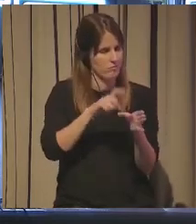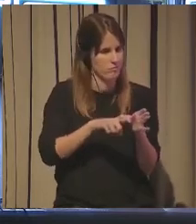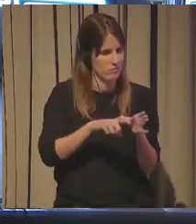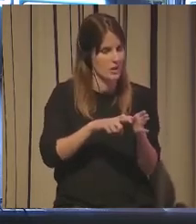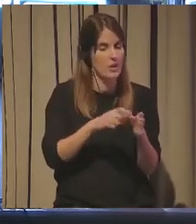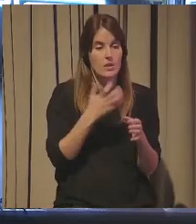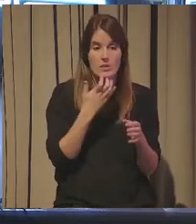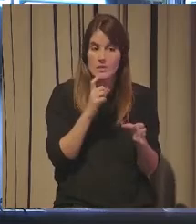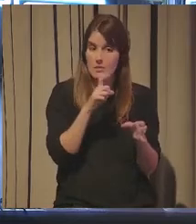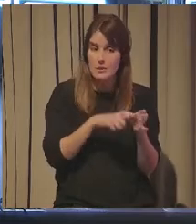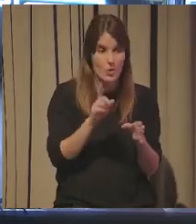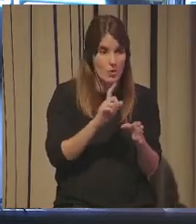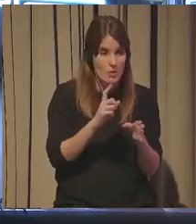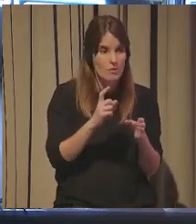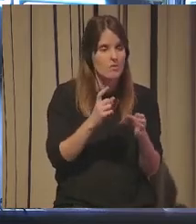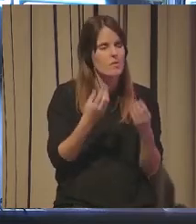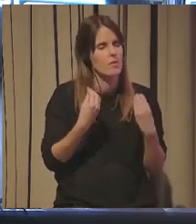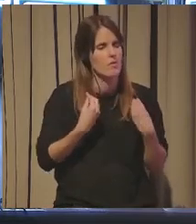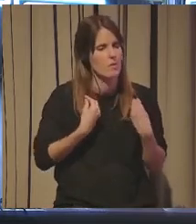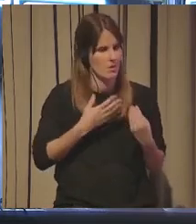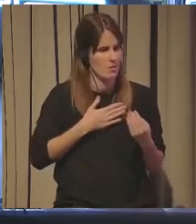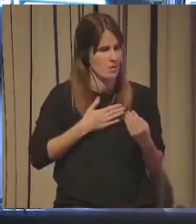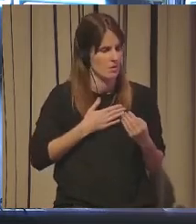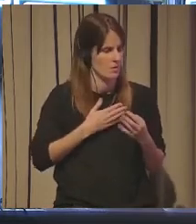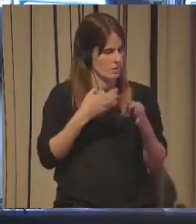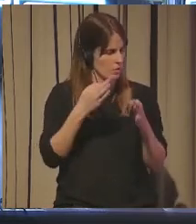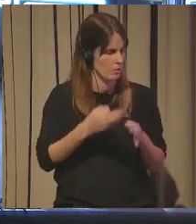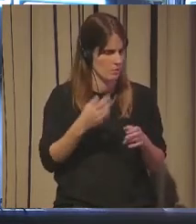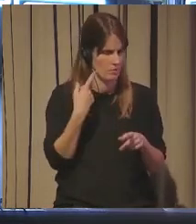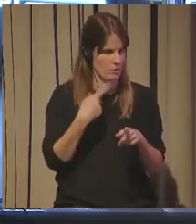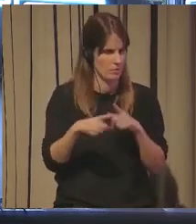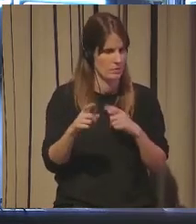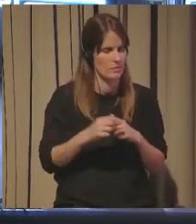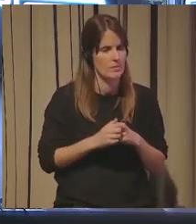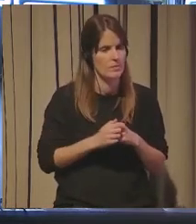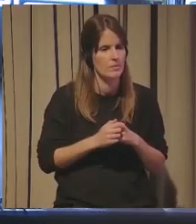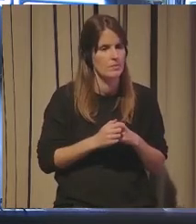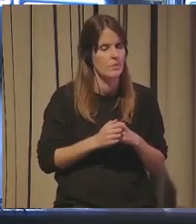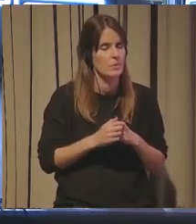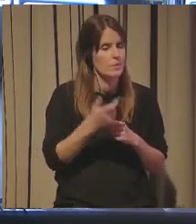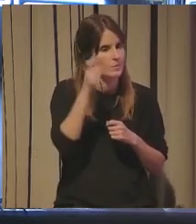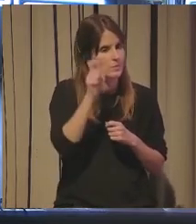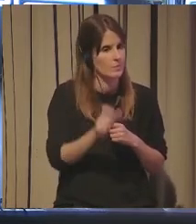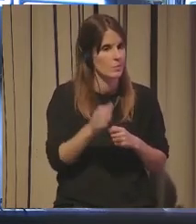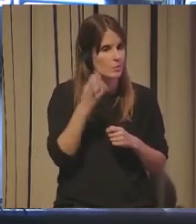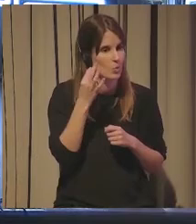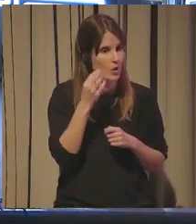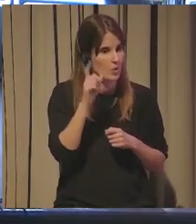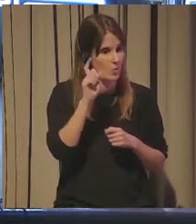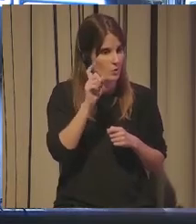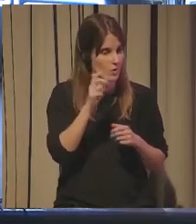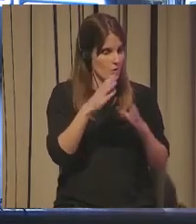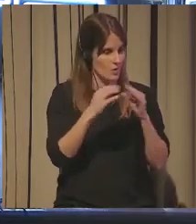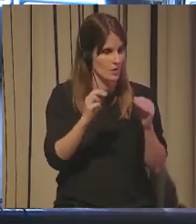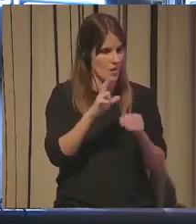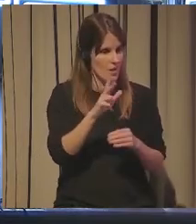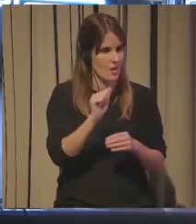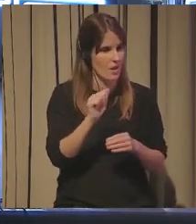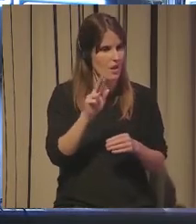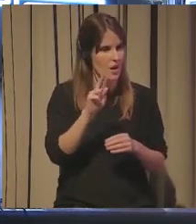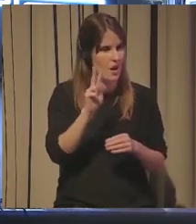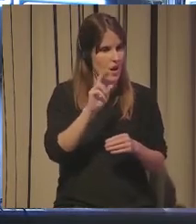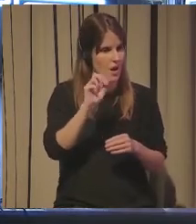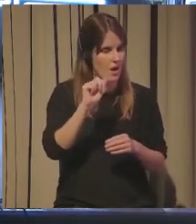diferente. Entonces, hay una señora maravillosa que es una profesora de Harvard y tiene